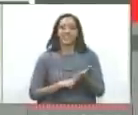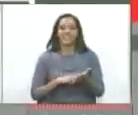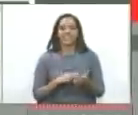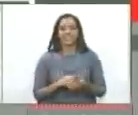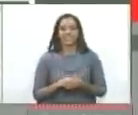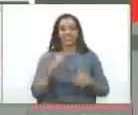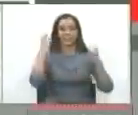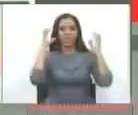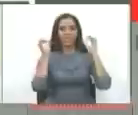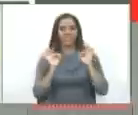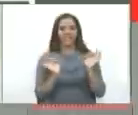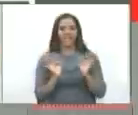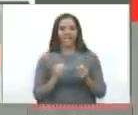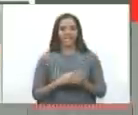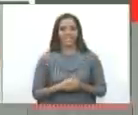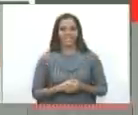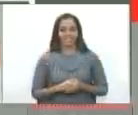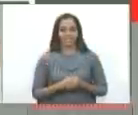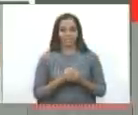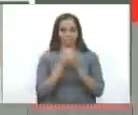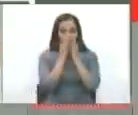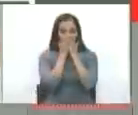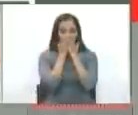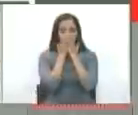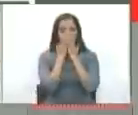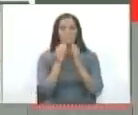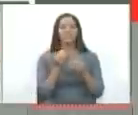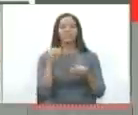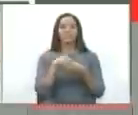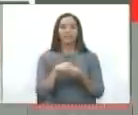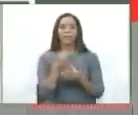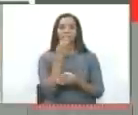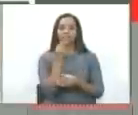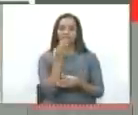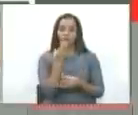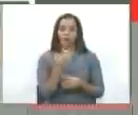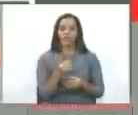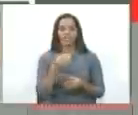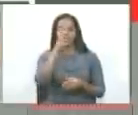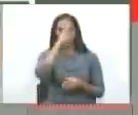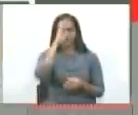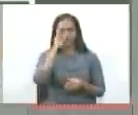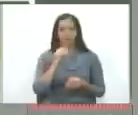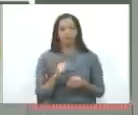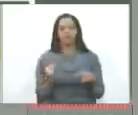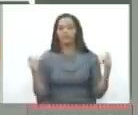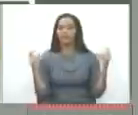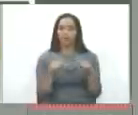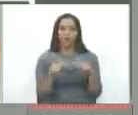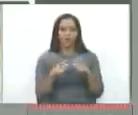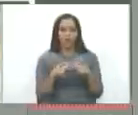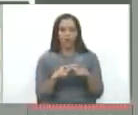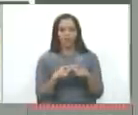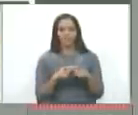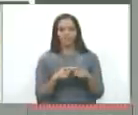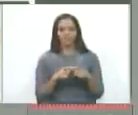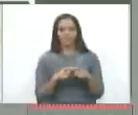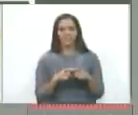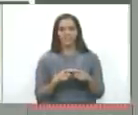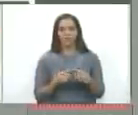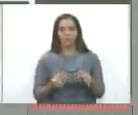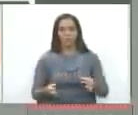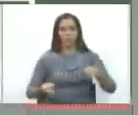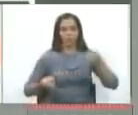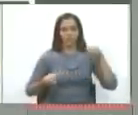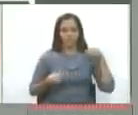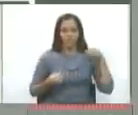No se ponga a inventar nada. Así es, yo estoy aquí ahorita en Miraflores, Diosdado. Bueno, sosteniendo reuniones, estuvimos condecorando